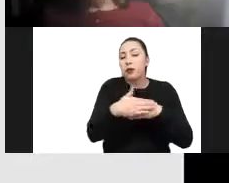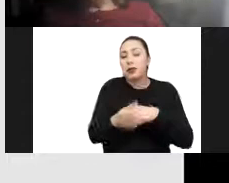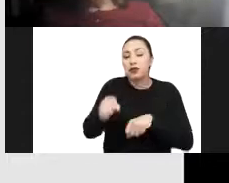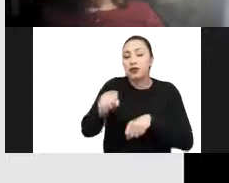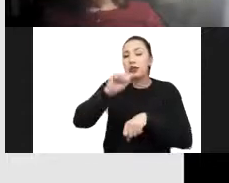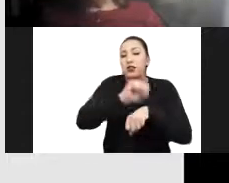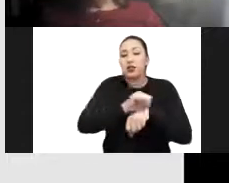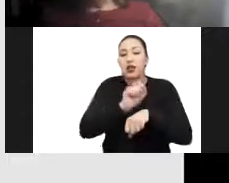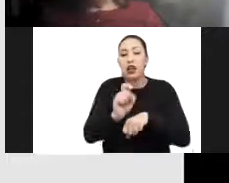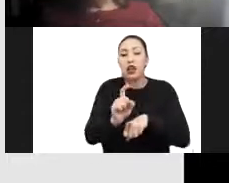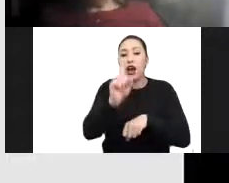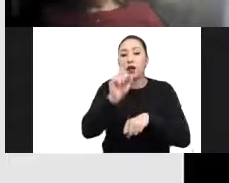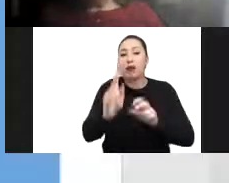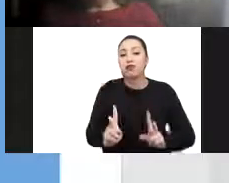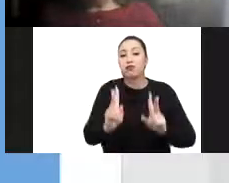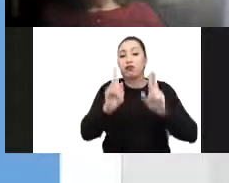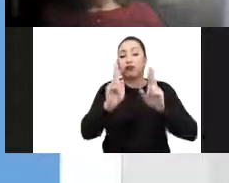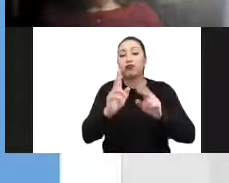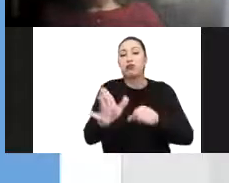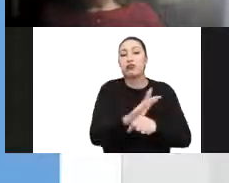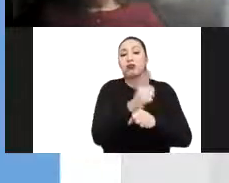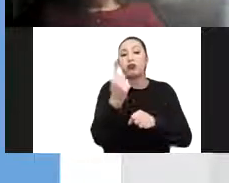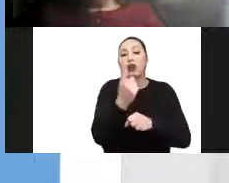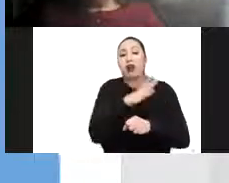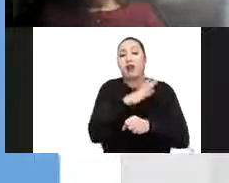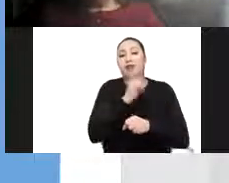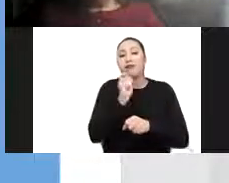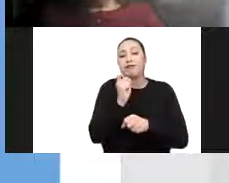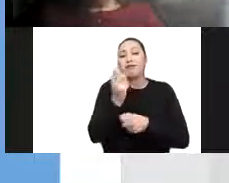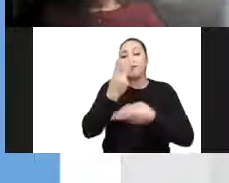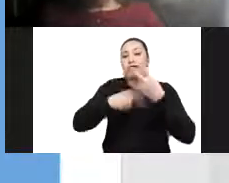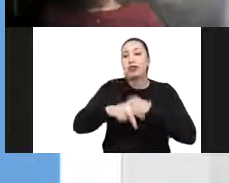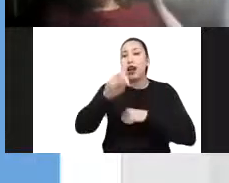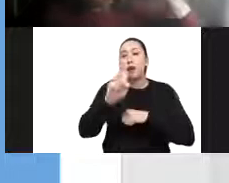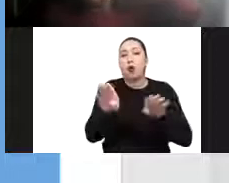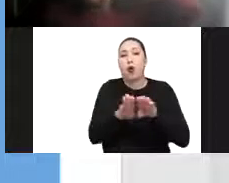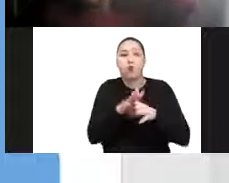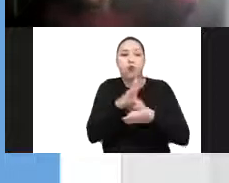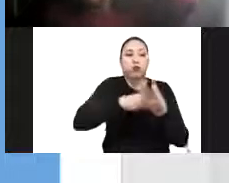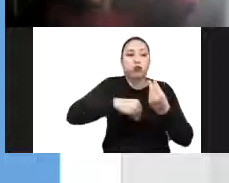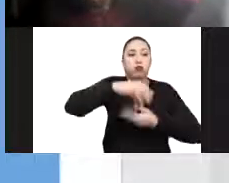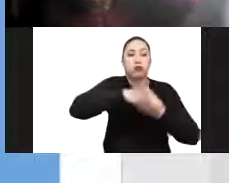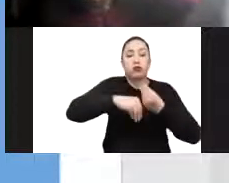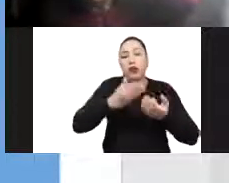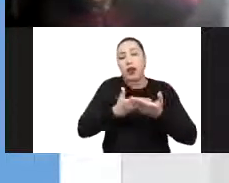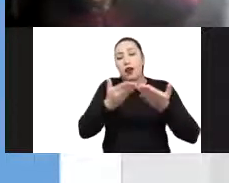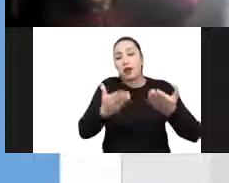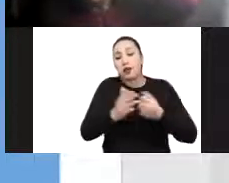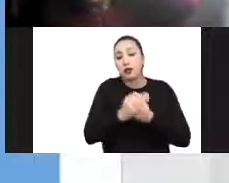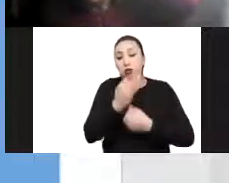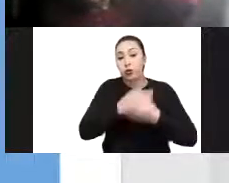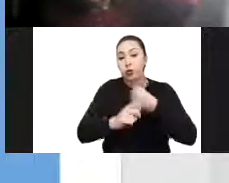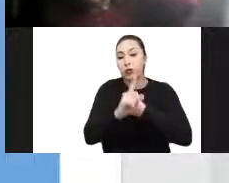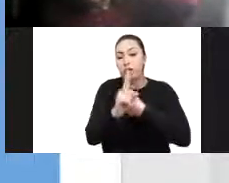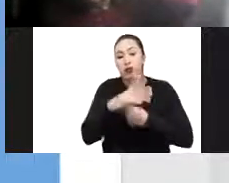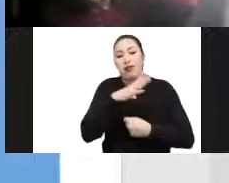el suministro porque estamos en un periodo de sequía intensa. Entonces, estos fenómenos están ahí.